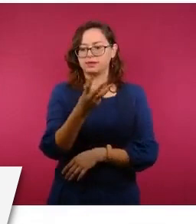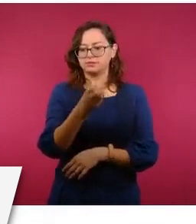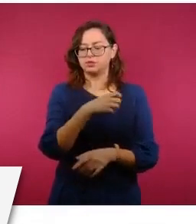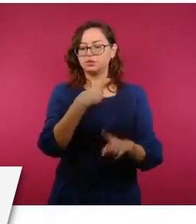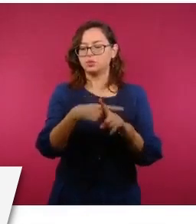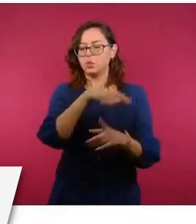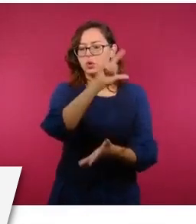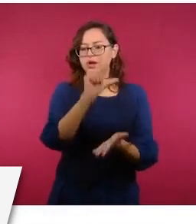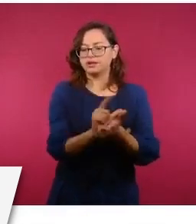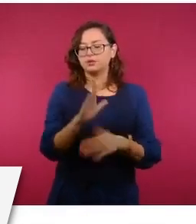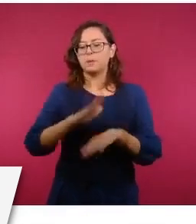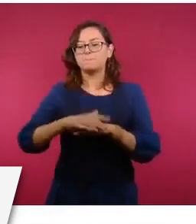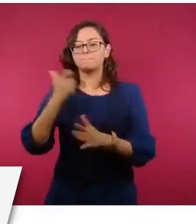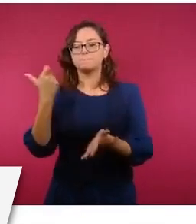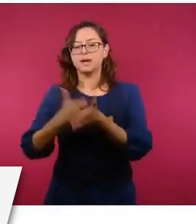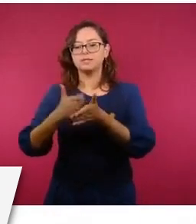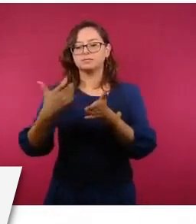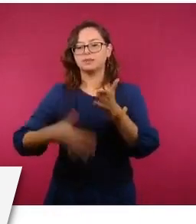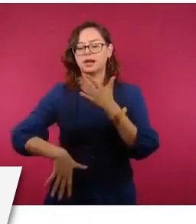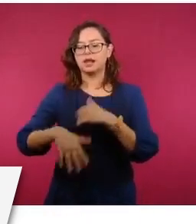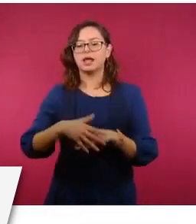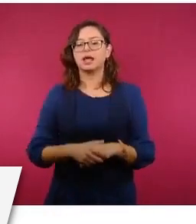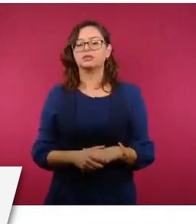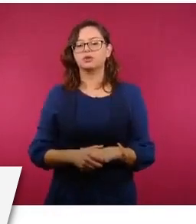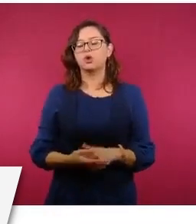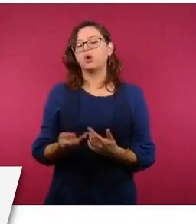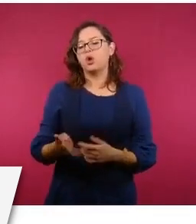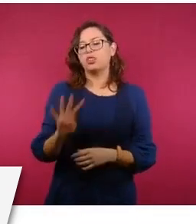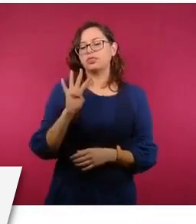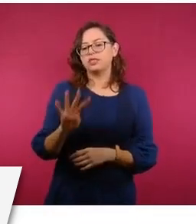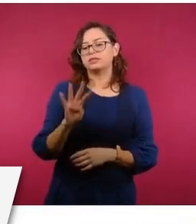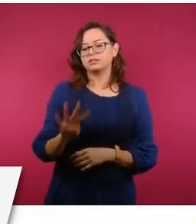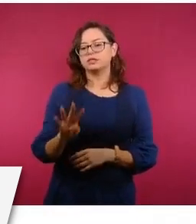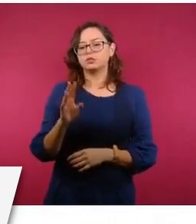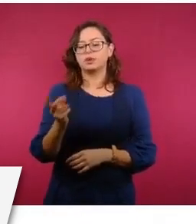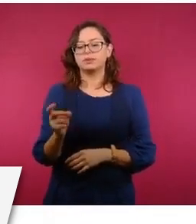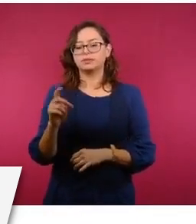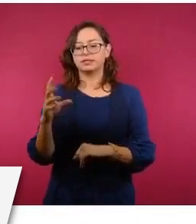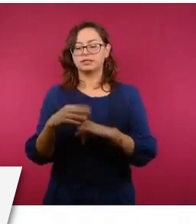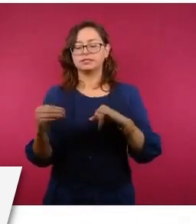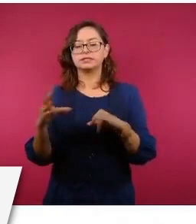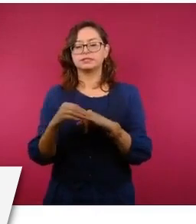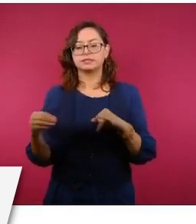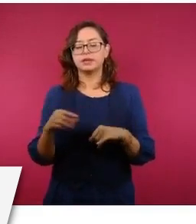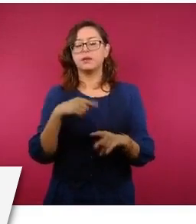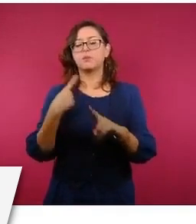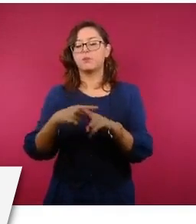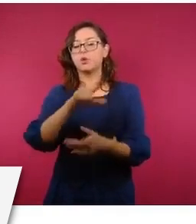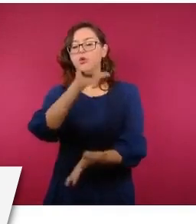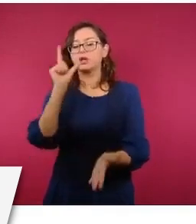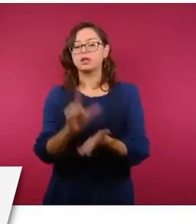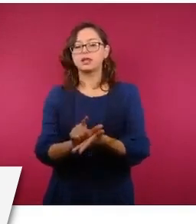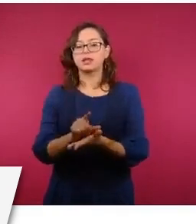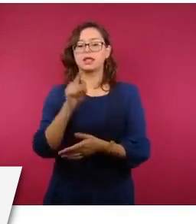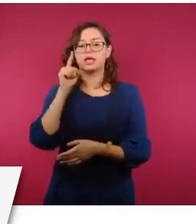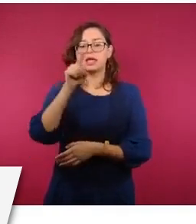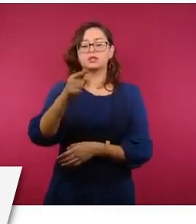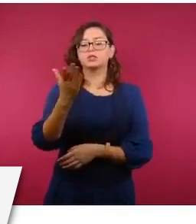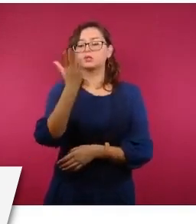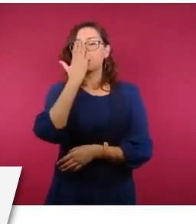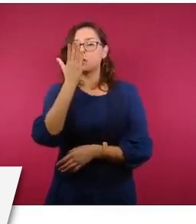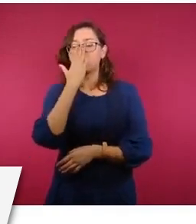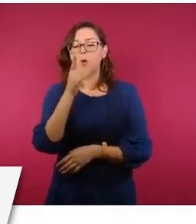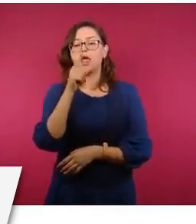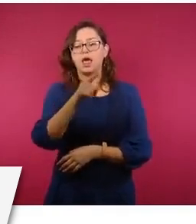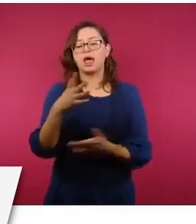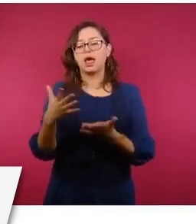y el más económico con un margen de 21 centavos, precio al público de 19.30 por litro, en Guatabampo, Sonora,